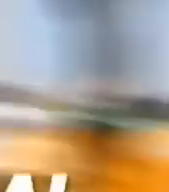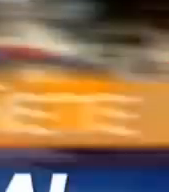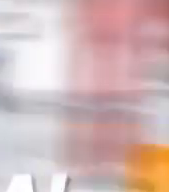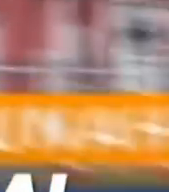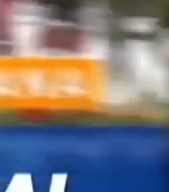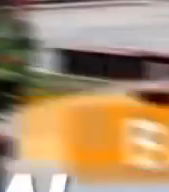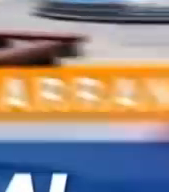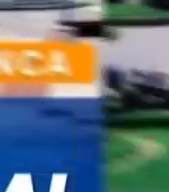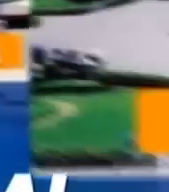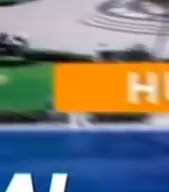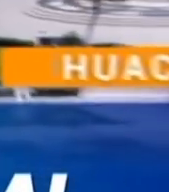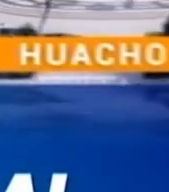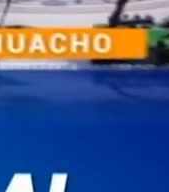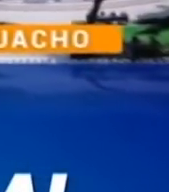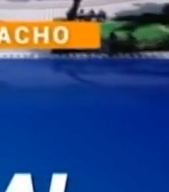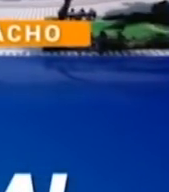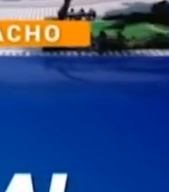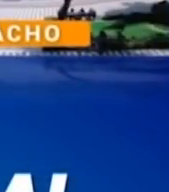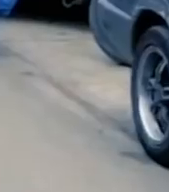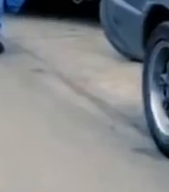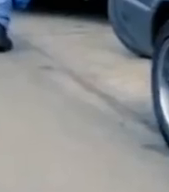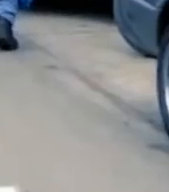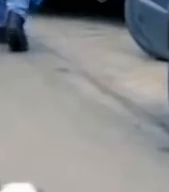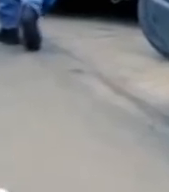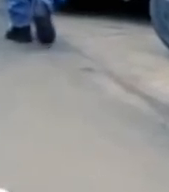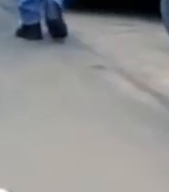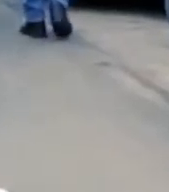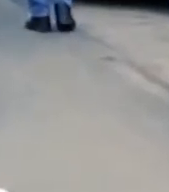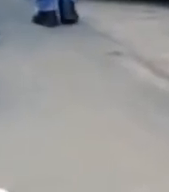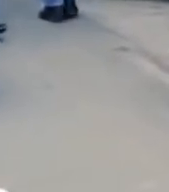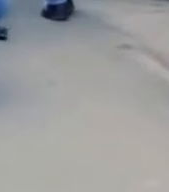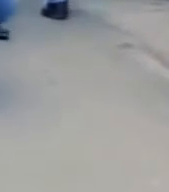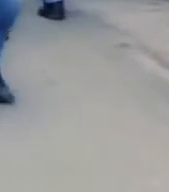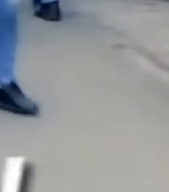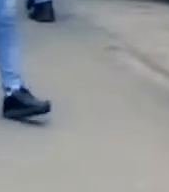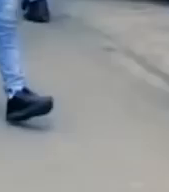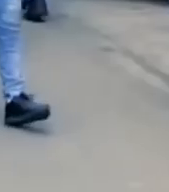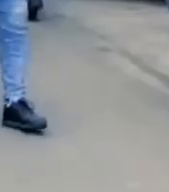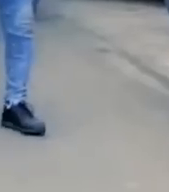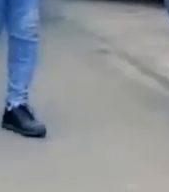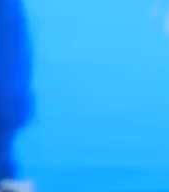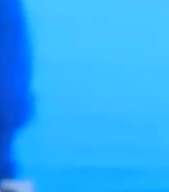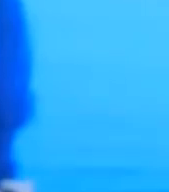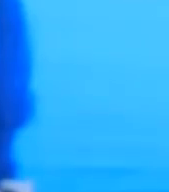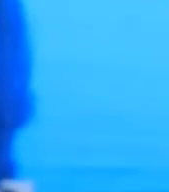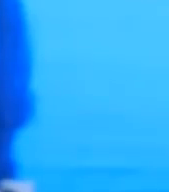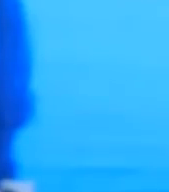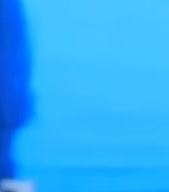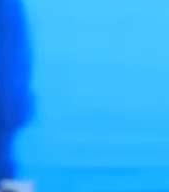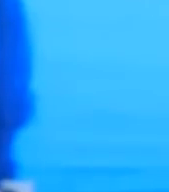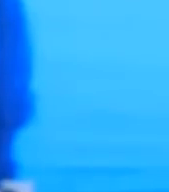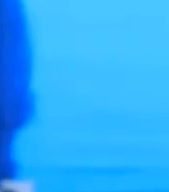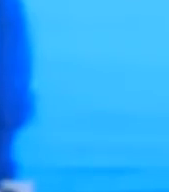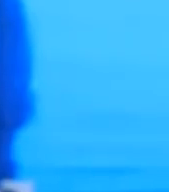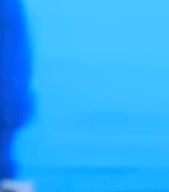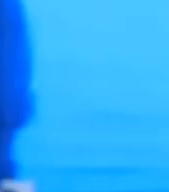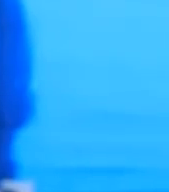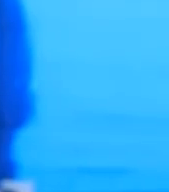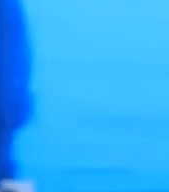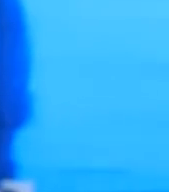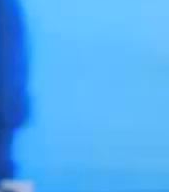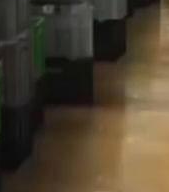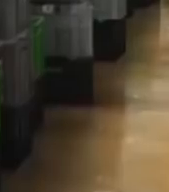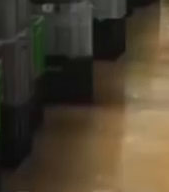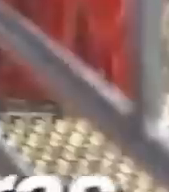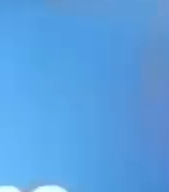Por una región con crecimiento planificado, transparencia en la gestión y cero corrupción. Con la construcción de plantas procesadoras en las